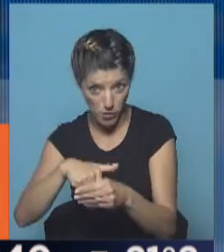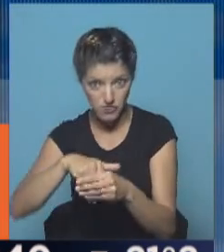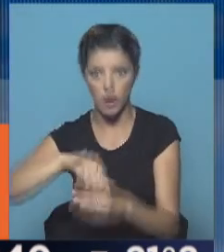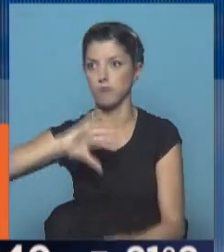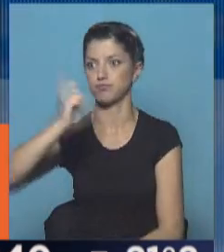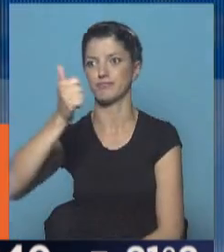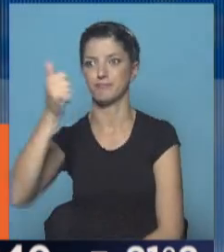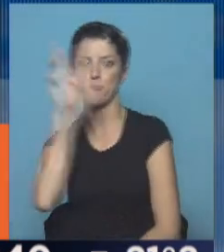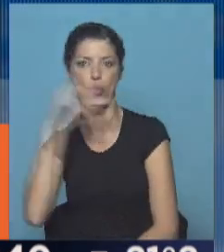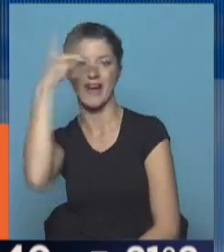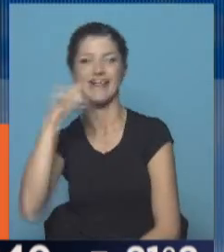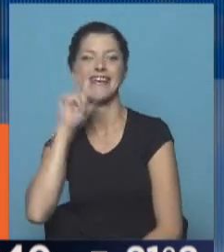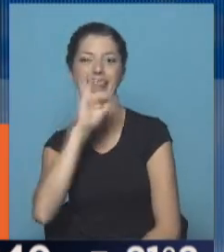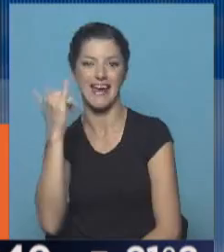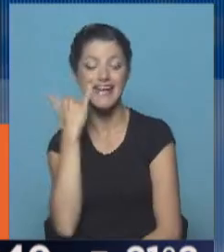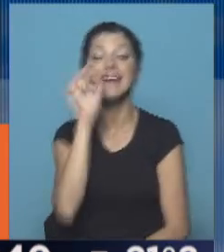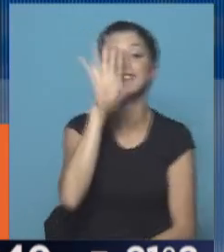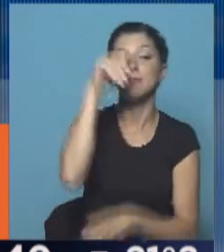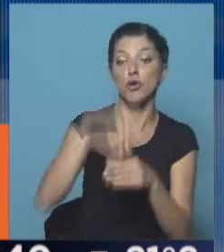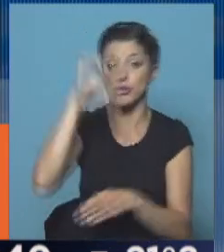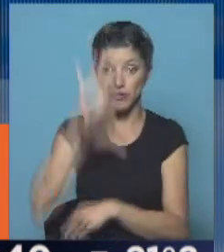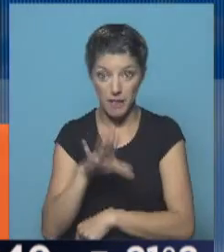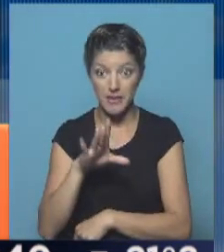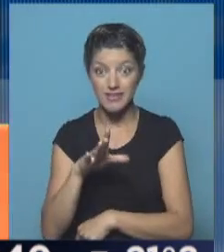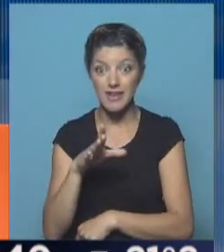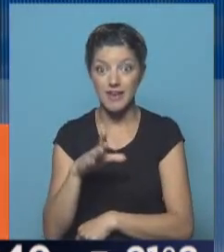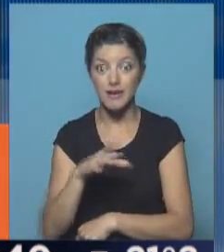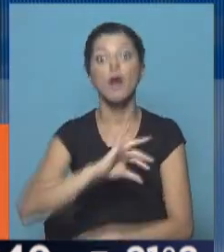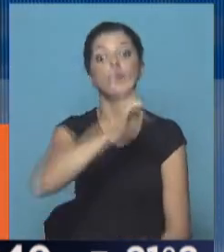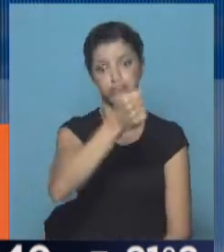Clinton. Si votaran solamente los hombres, agárrense, ganaría Donald Trump.